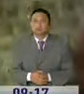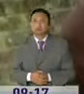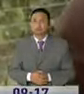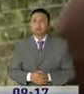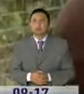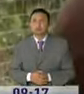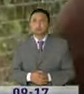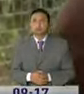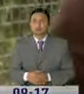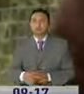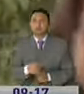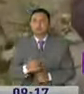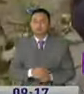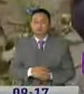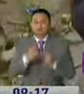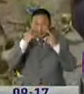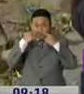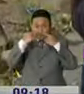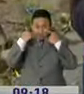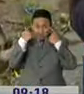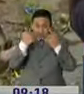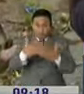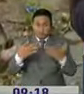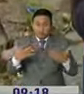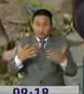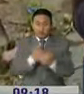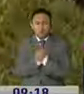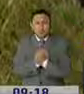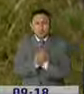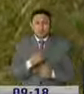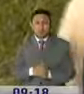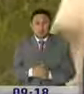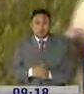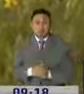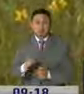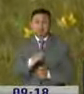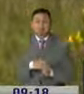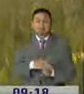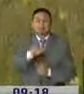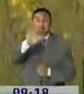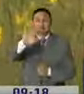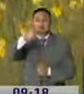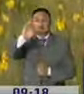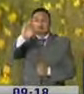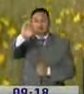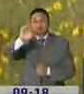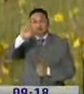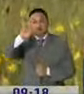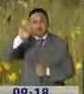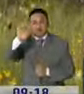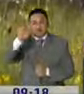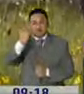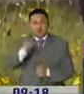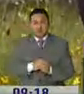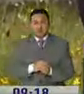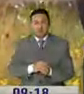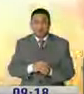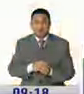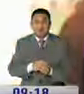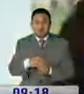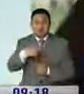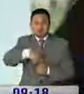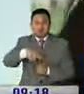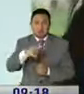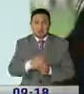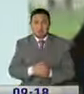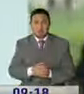Con los ojos llenos de ternura y las manos rebosantes de amor, así recibe Teresa a cada uno de los rescatados que sale a su encuentro. Y